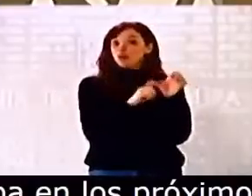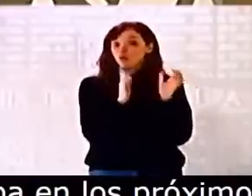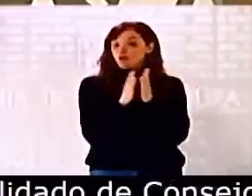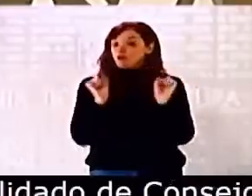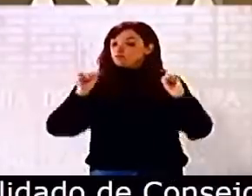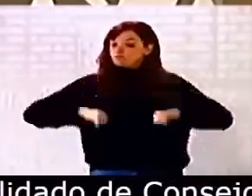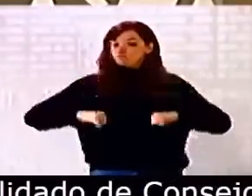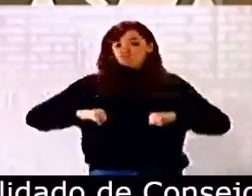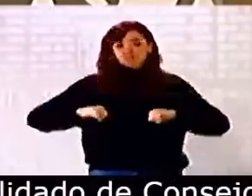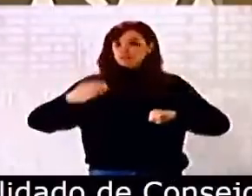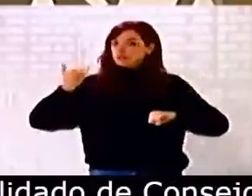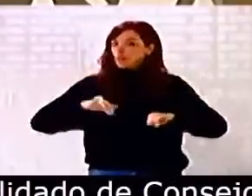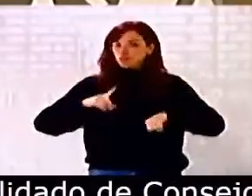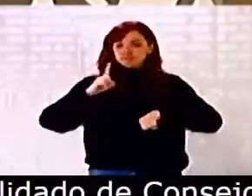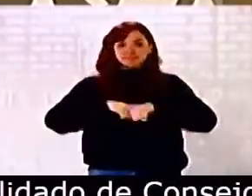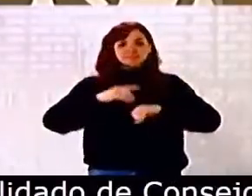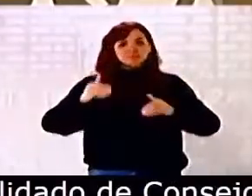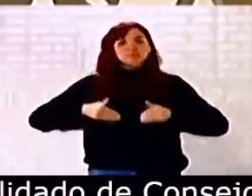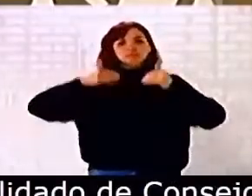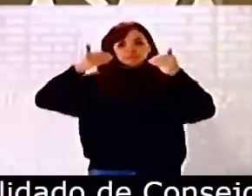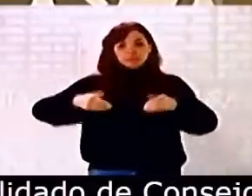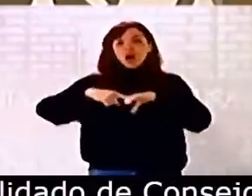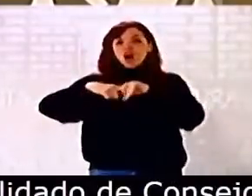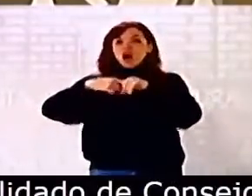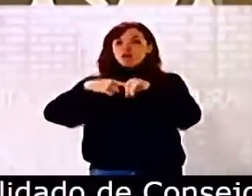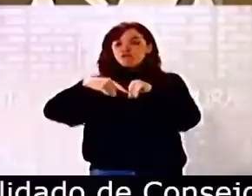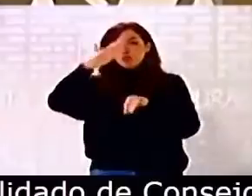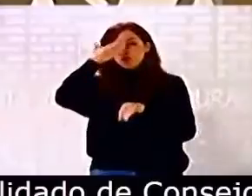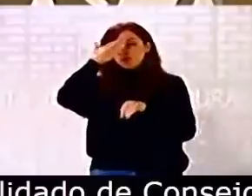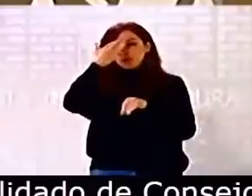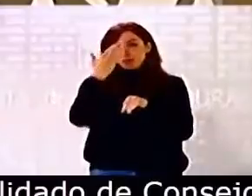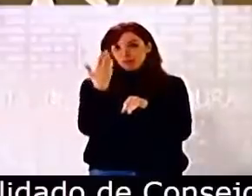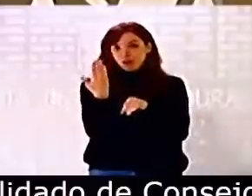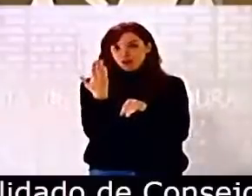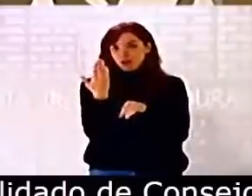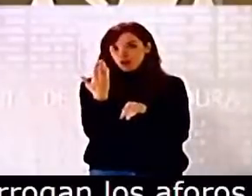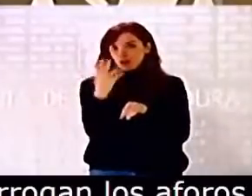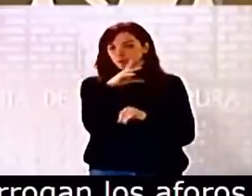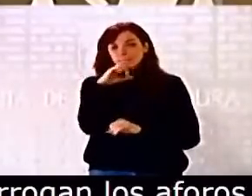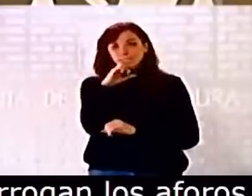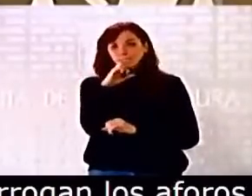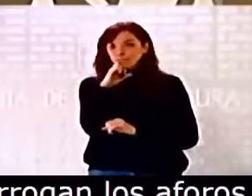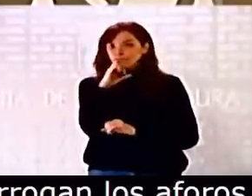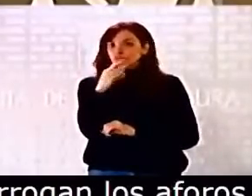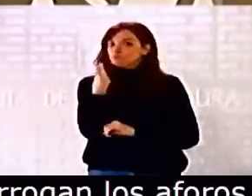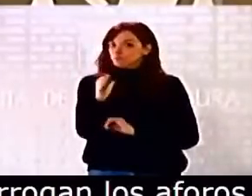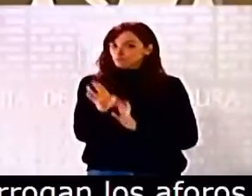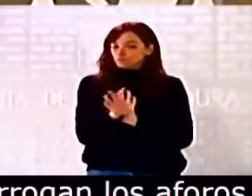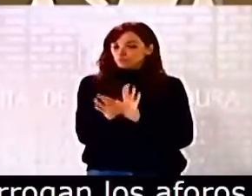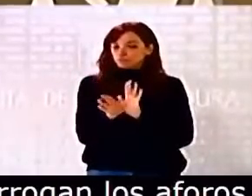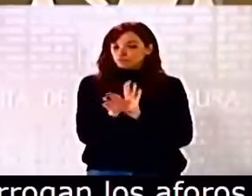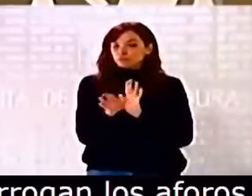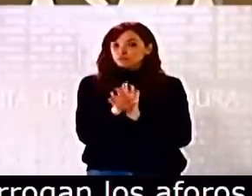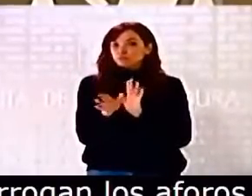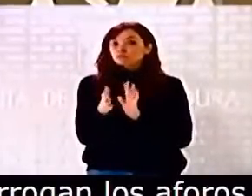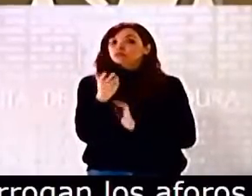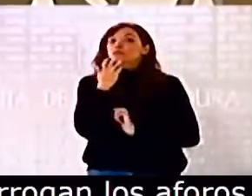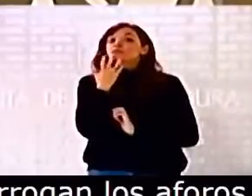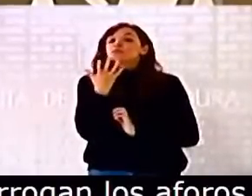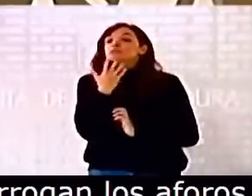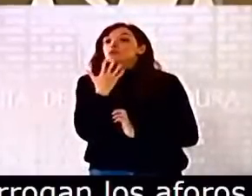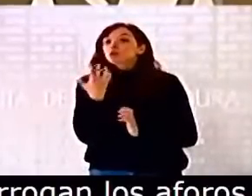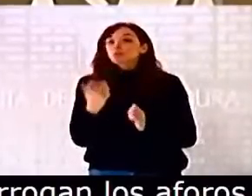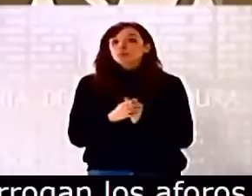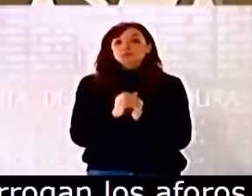se prorrogan los aforos principales en los términos de que en el interior